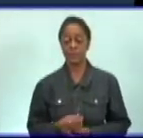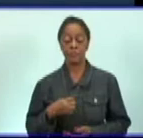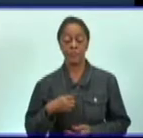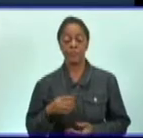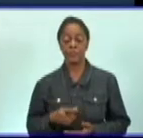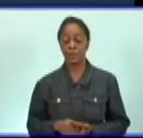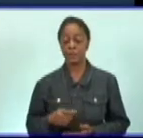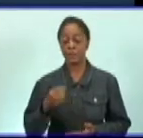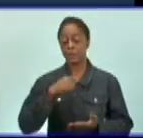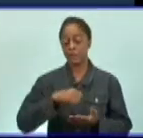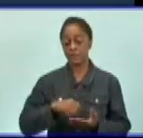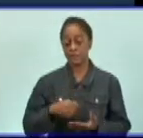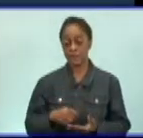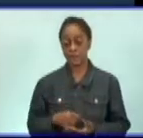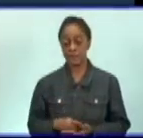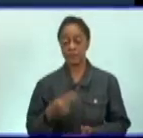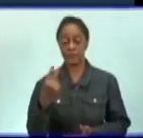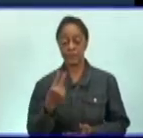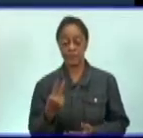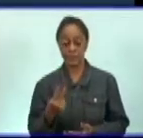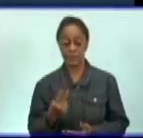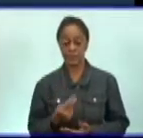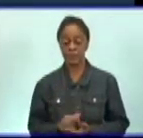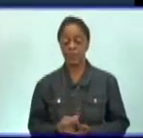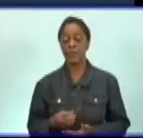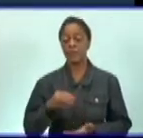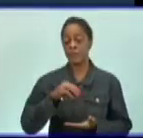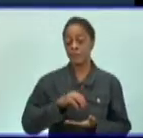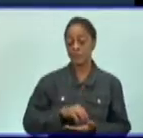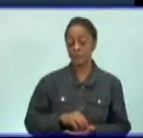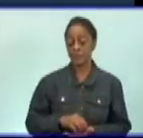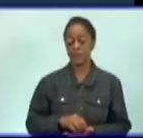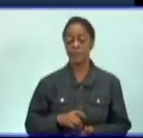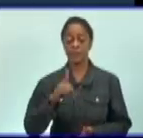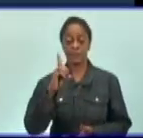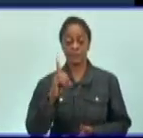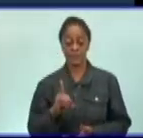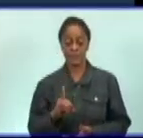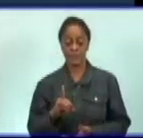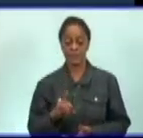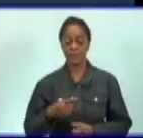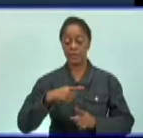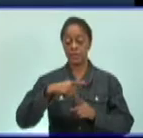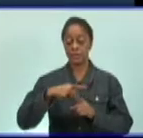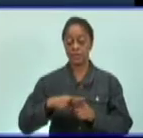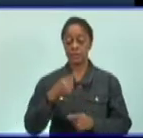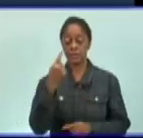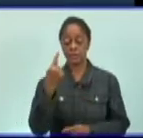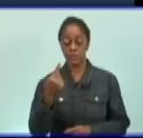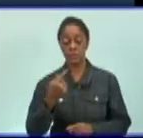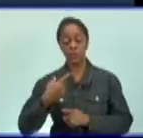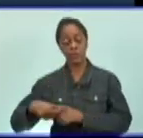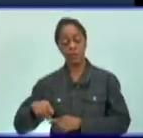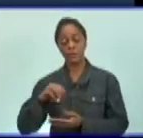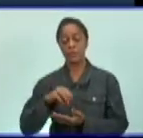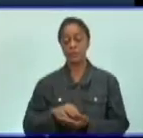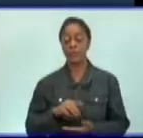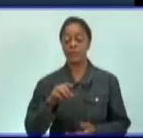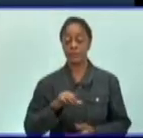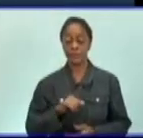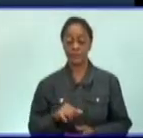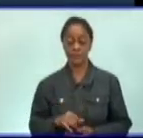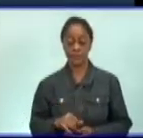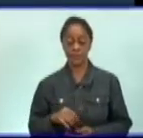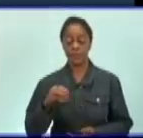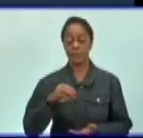tanto, escribimos el 2 en el lugar de la decena y adicionamos 1 al próximo lugar, que sería